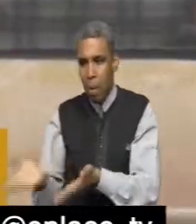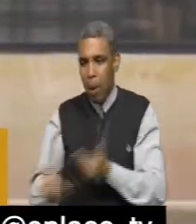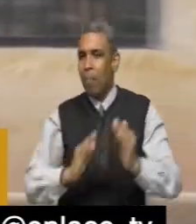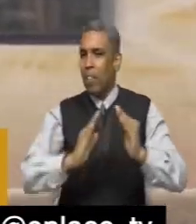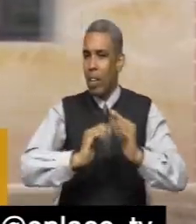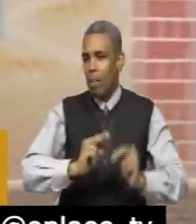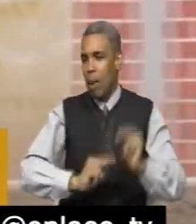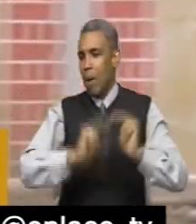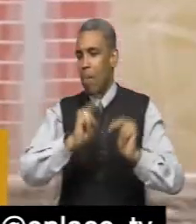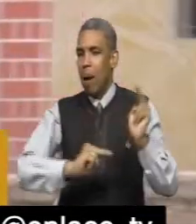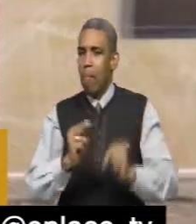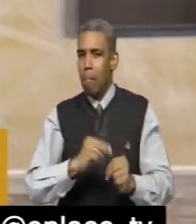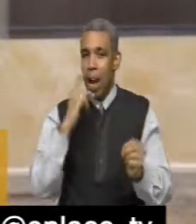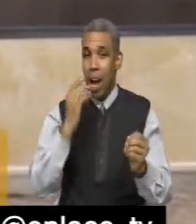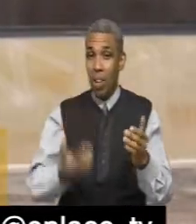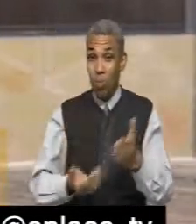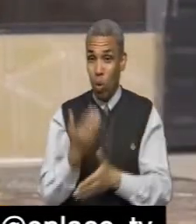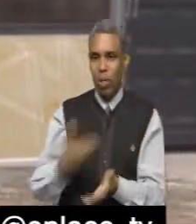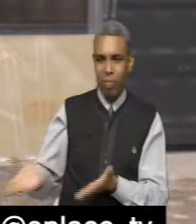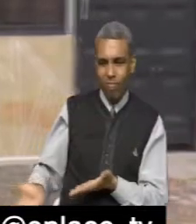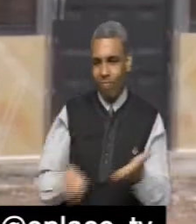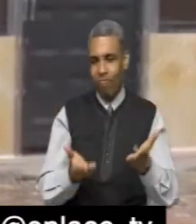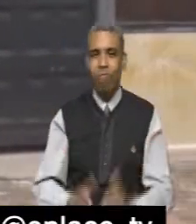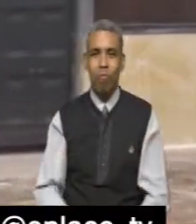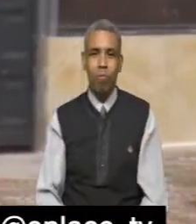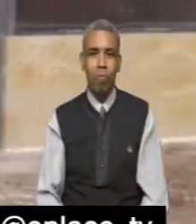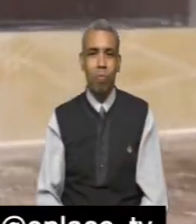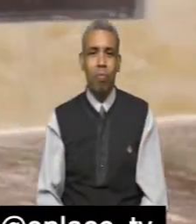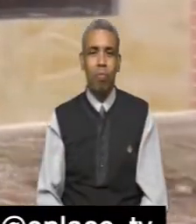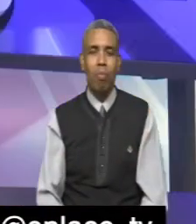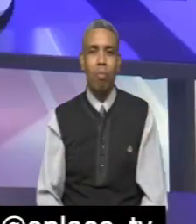que tendrán la oportunidad de construir futuro.